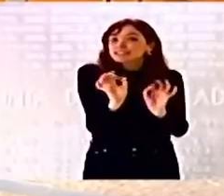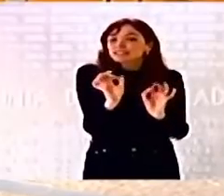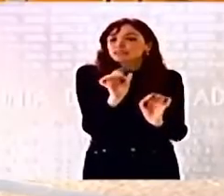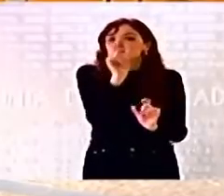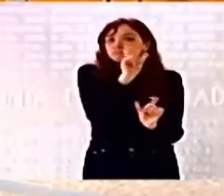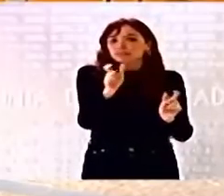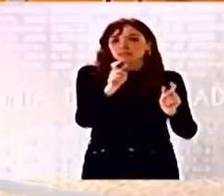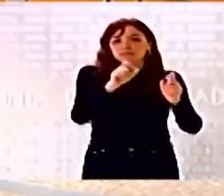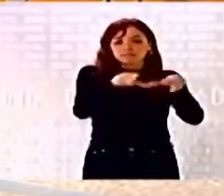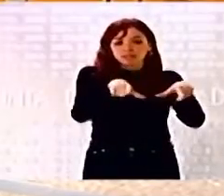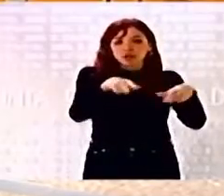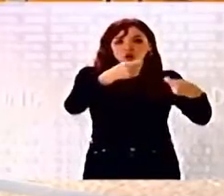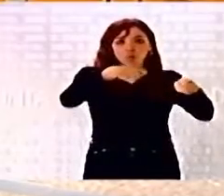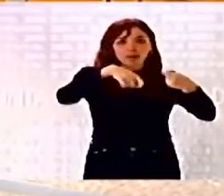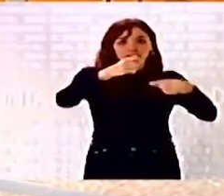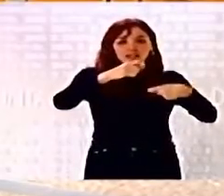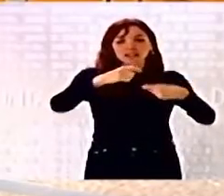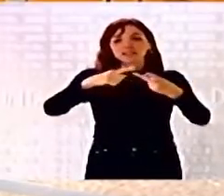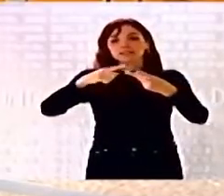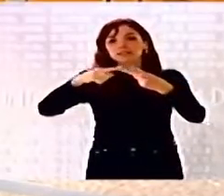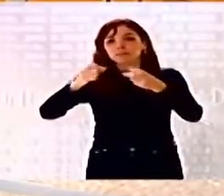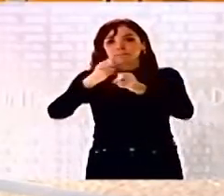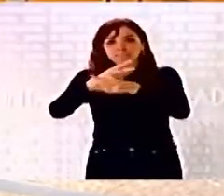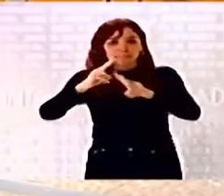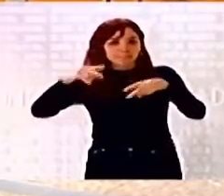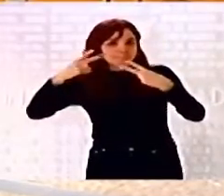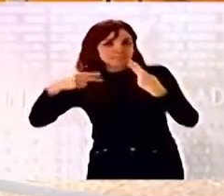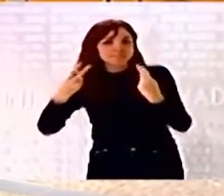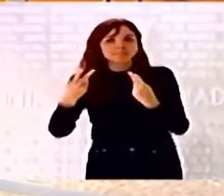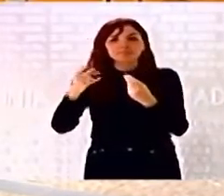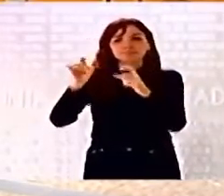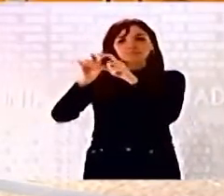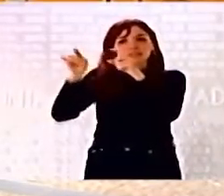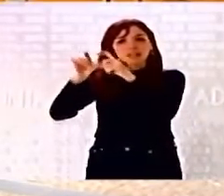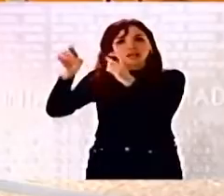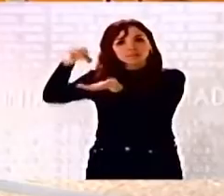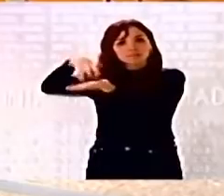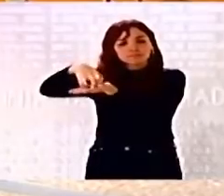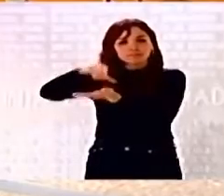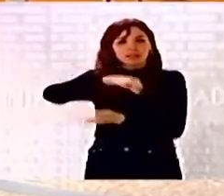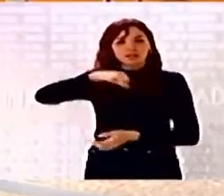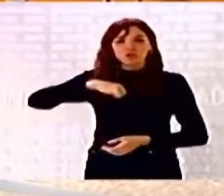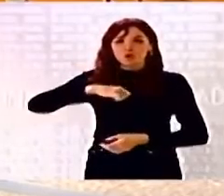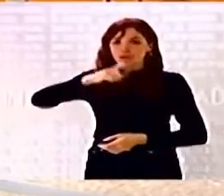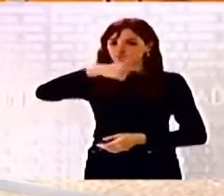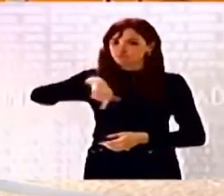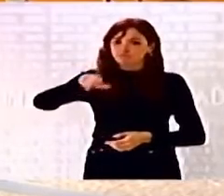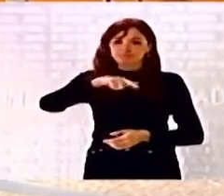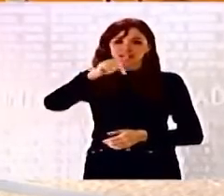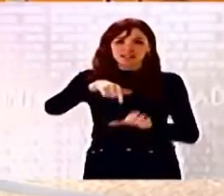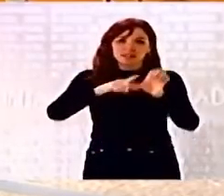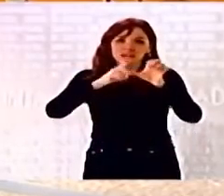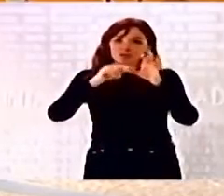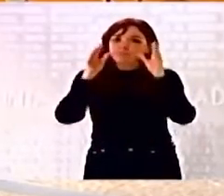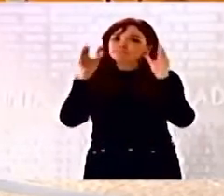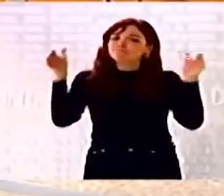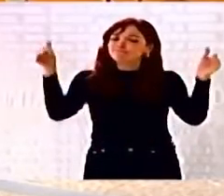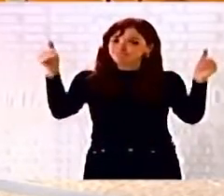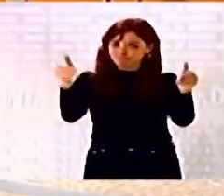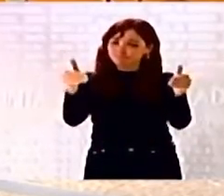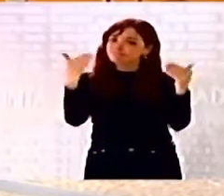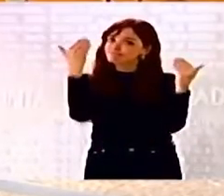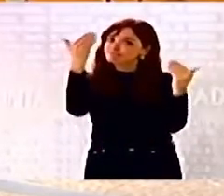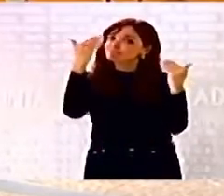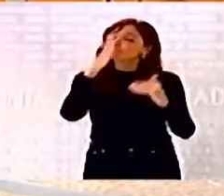los comerciantes, hosteleros y empresas o empresarios y autónomos y autónomas de nuestra región que están atravesando unos